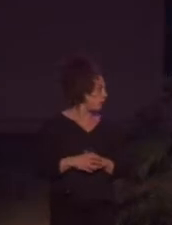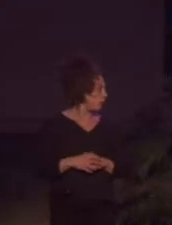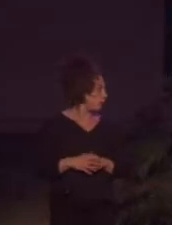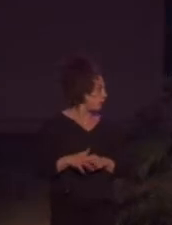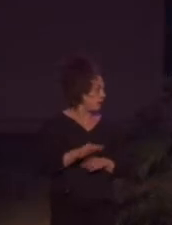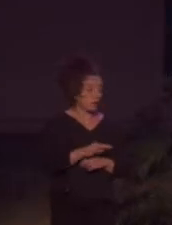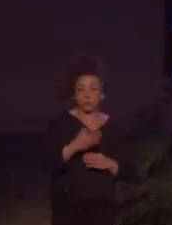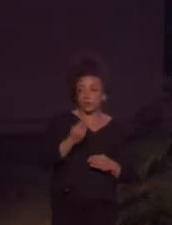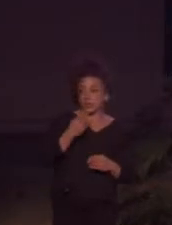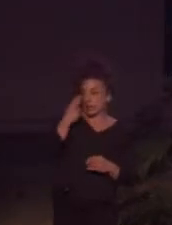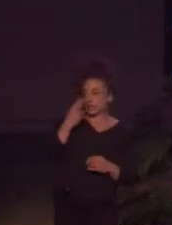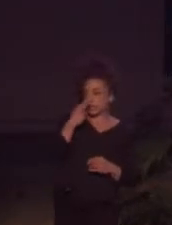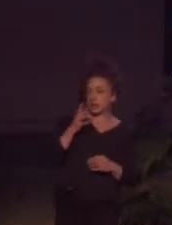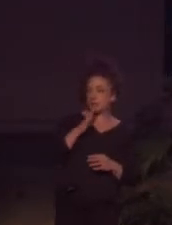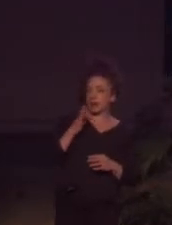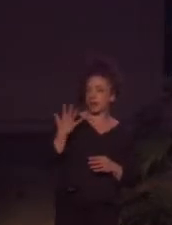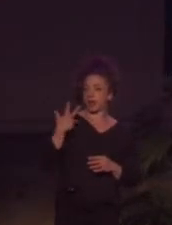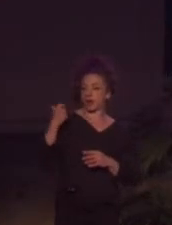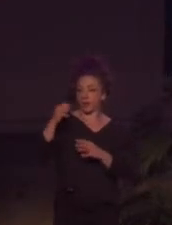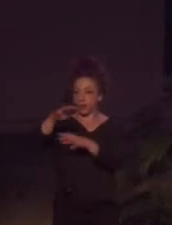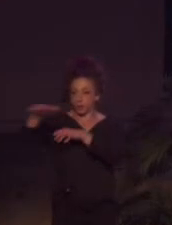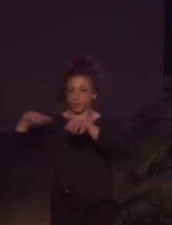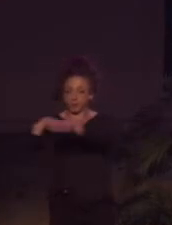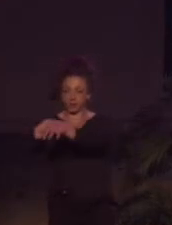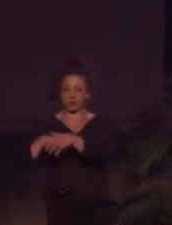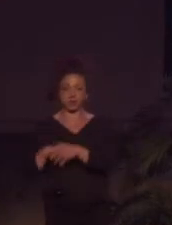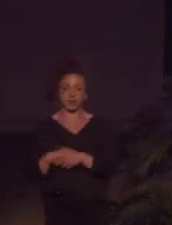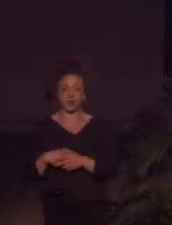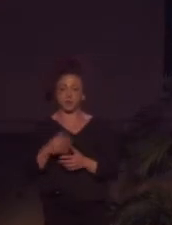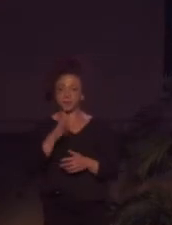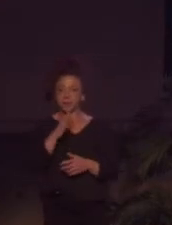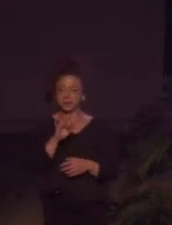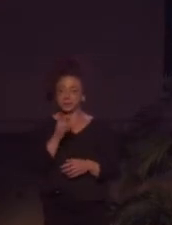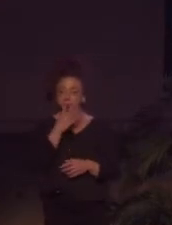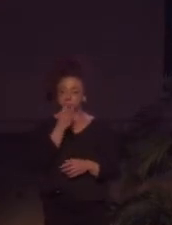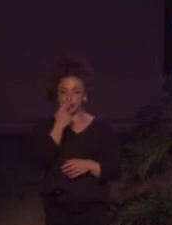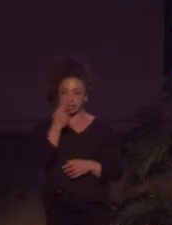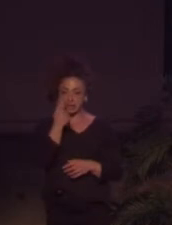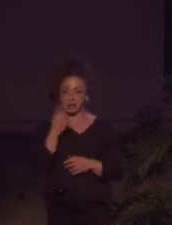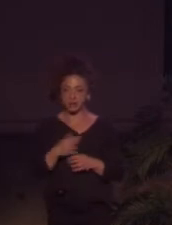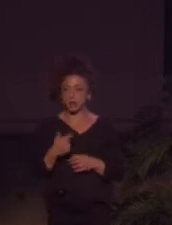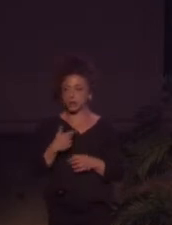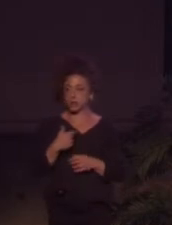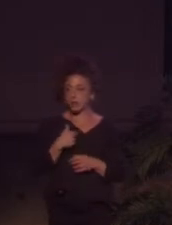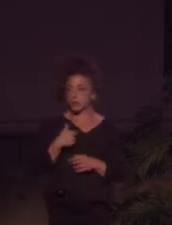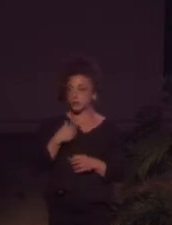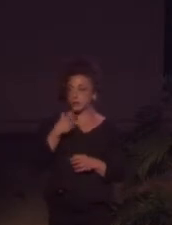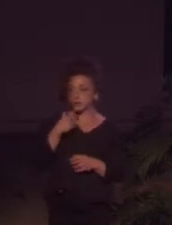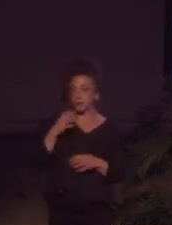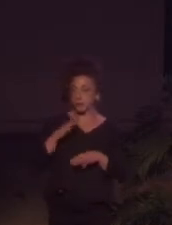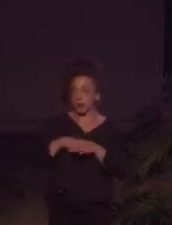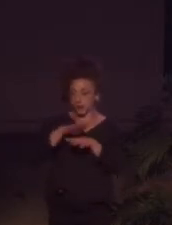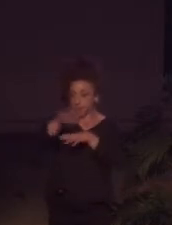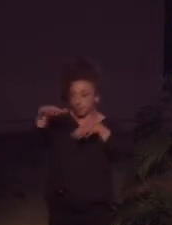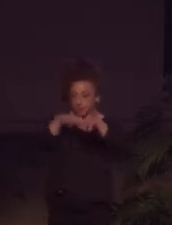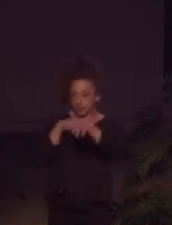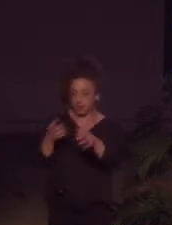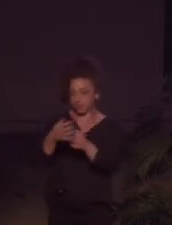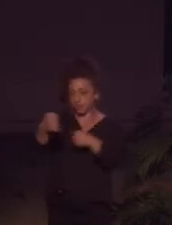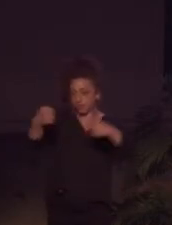Nos han robado la empatía, ¿no? Como emoción. Yo para recuperar esa empatía, ¿no?